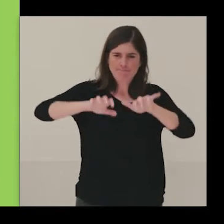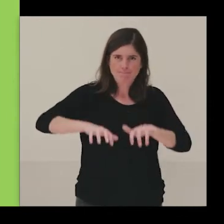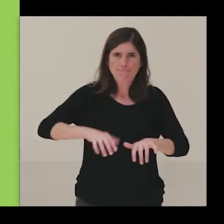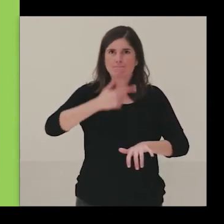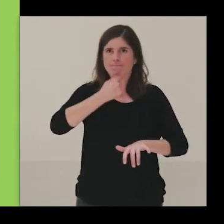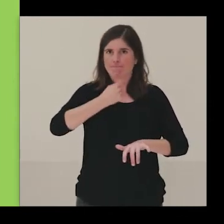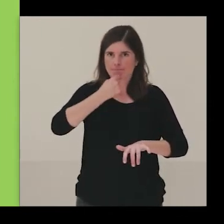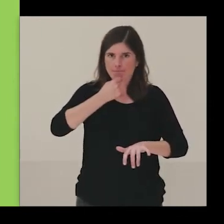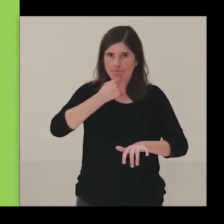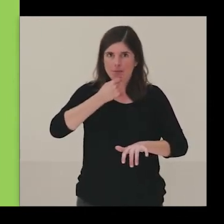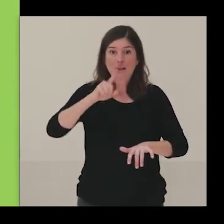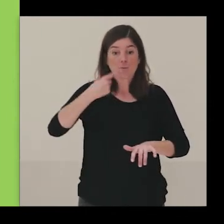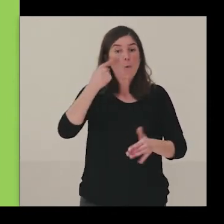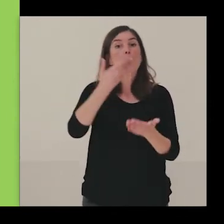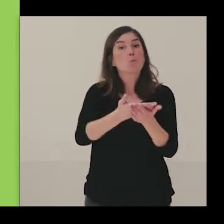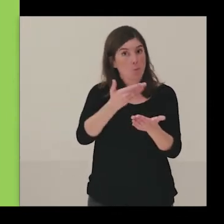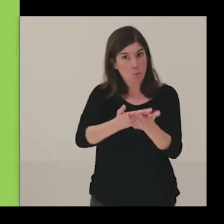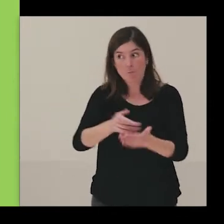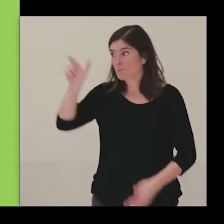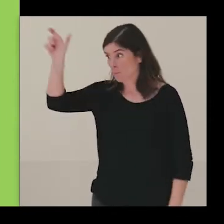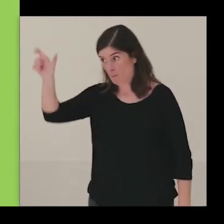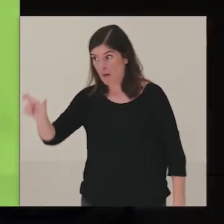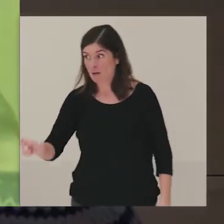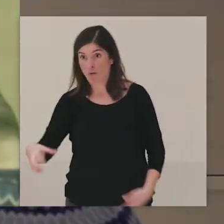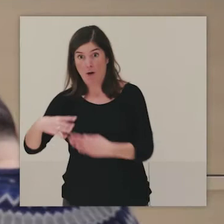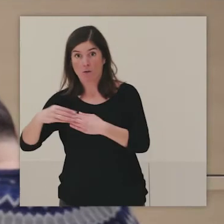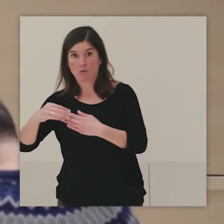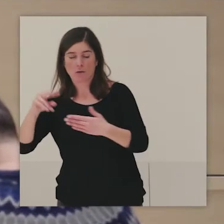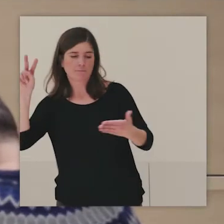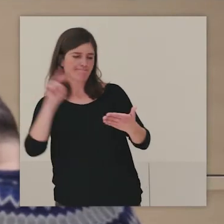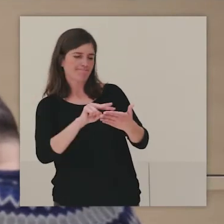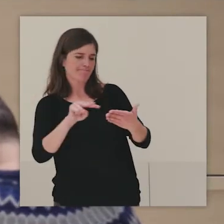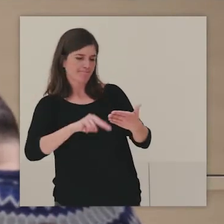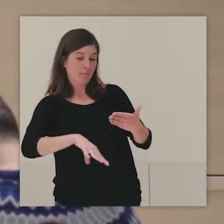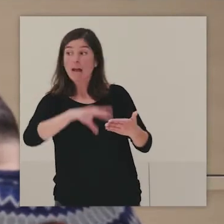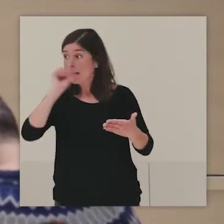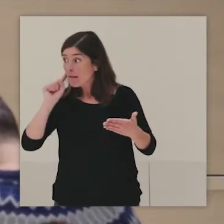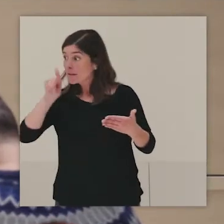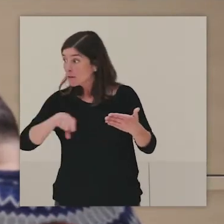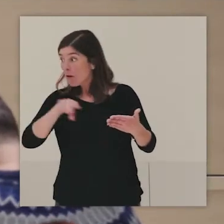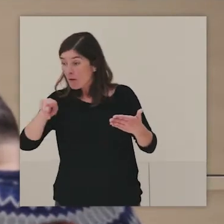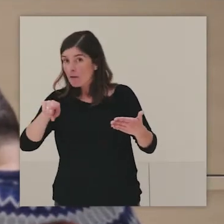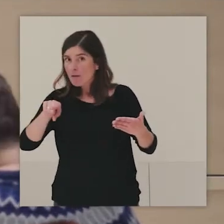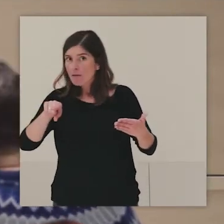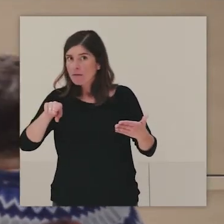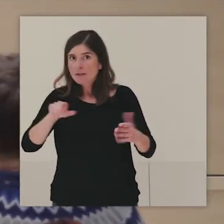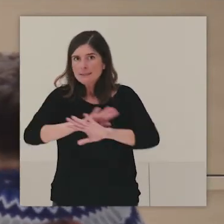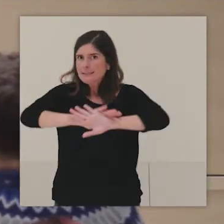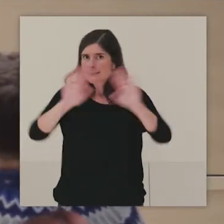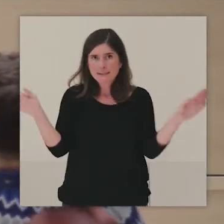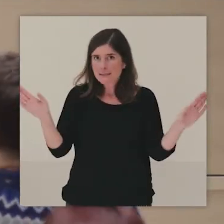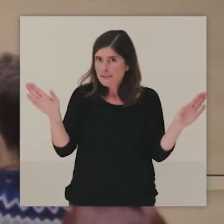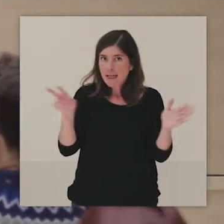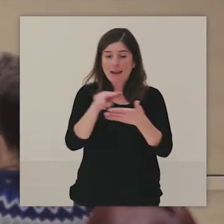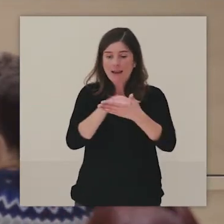con quienes tienen que leer esos textos, quienes van a ser los beneficiarios, que realmente se pueden comprender. Eso es la